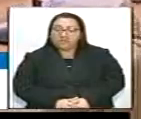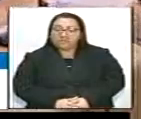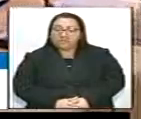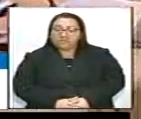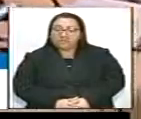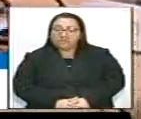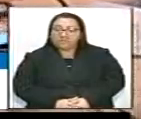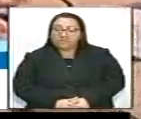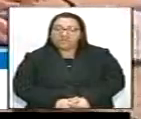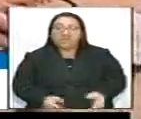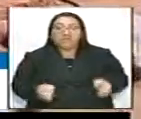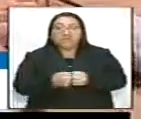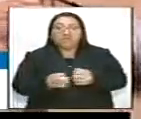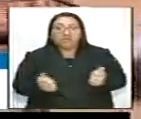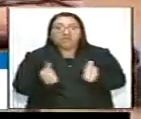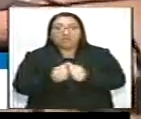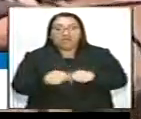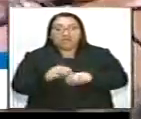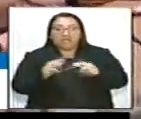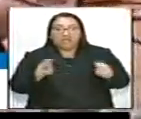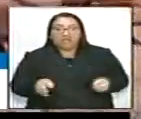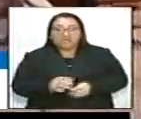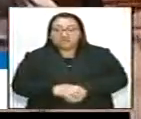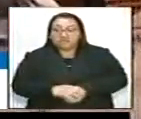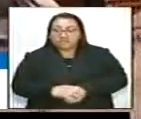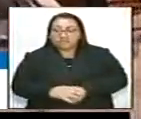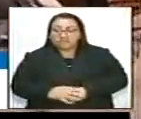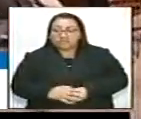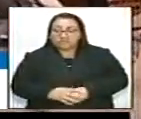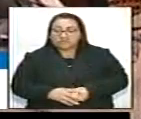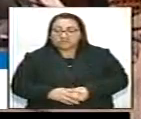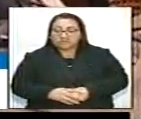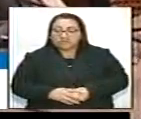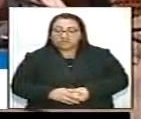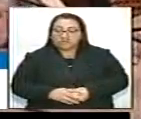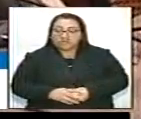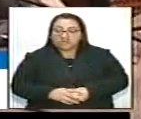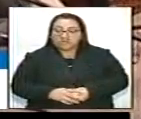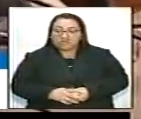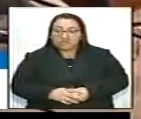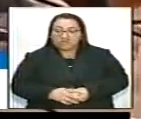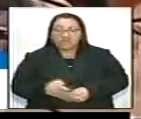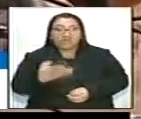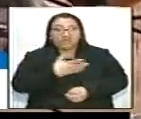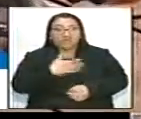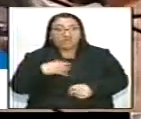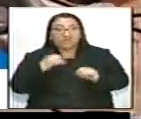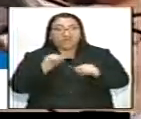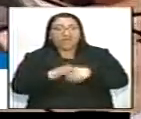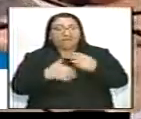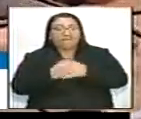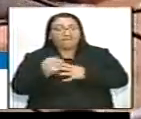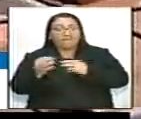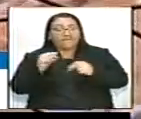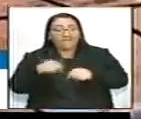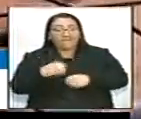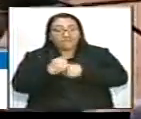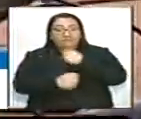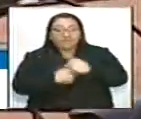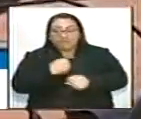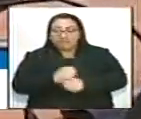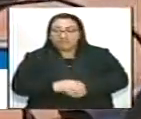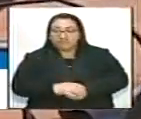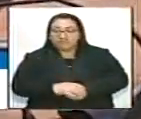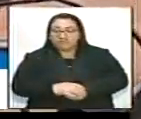que lo acompaña en la conducción de esta mesa. Presidente, está claro que todo indica de que este año va a ser un